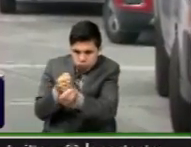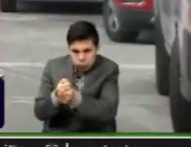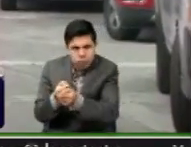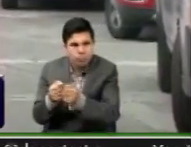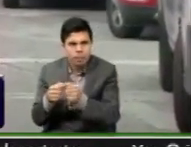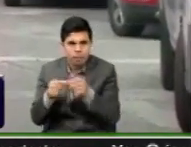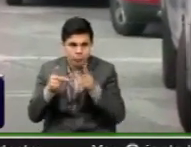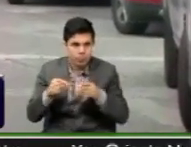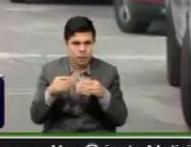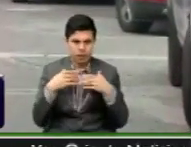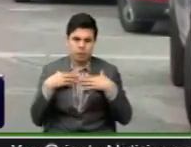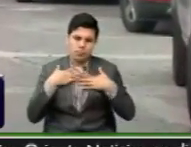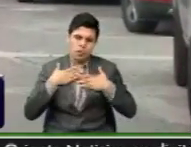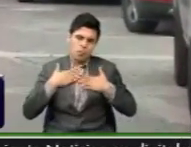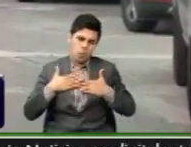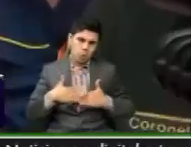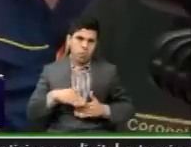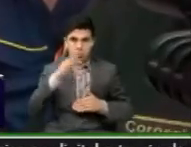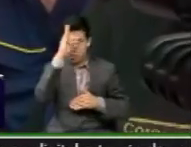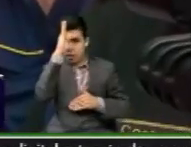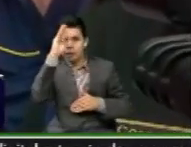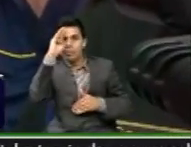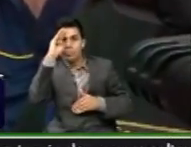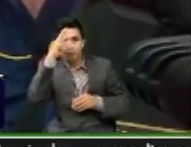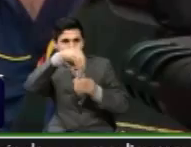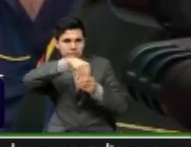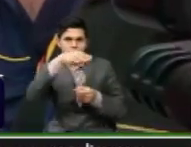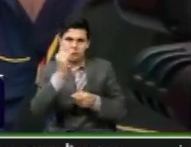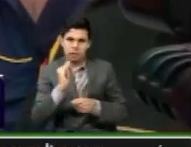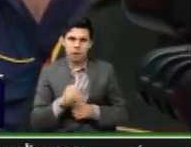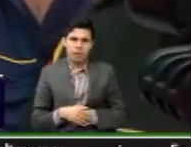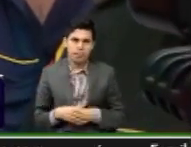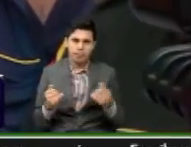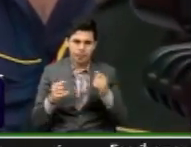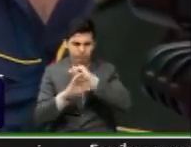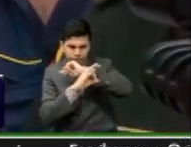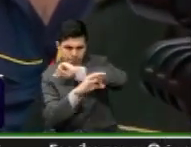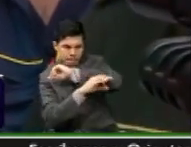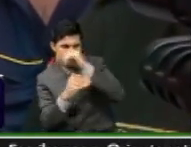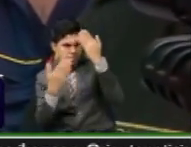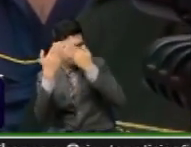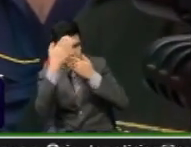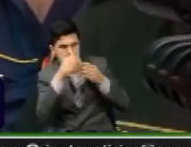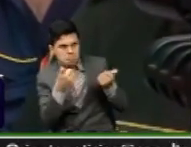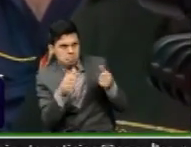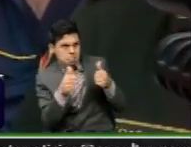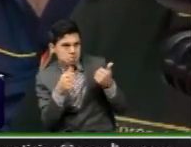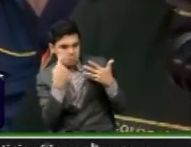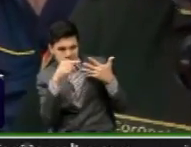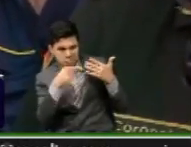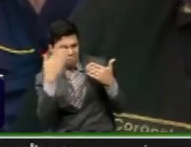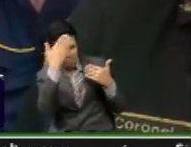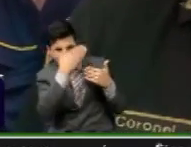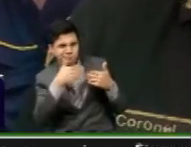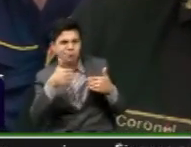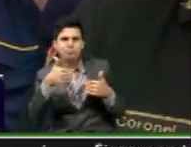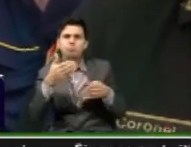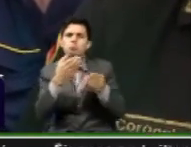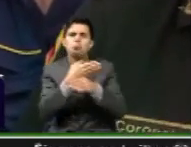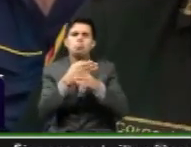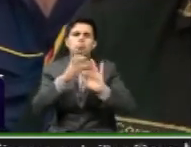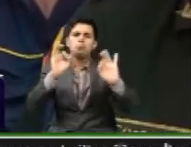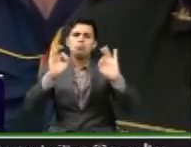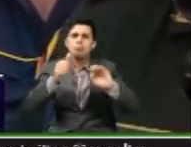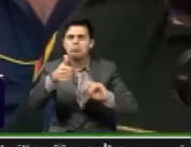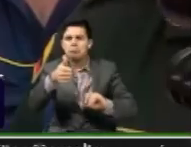los ecologistas se recuperan en la policlínica. Pero en este momento están siendo valorados y exámenes para clínicos. Afortunadamente están